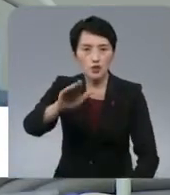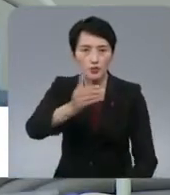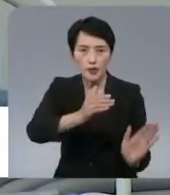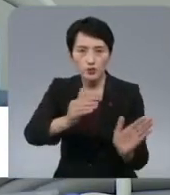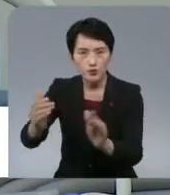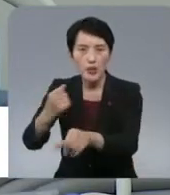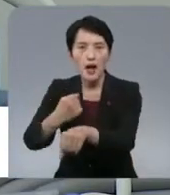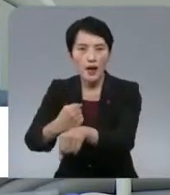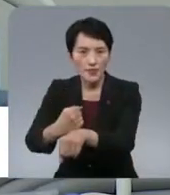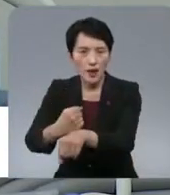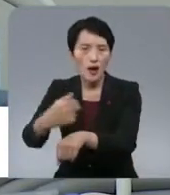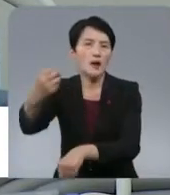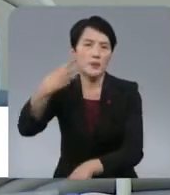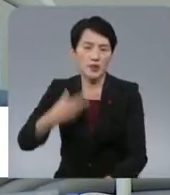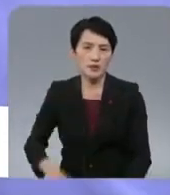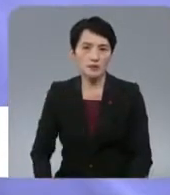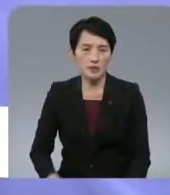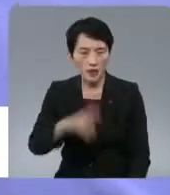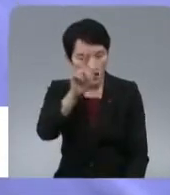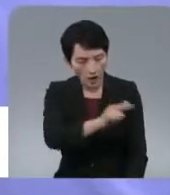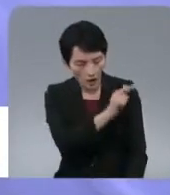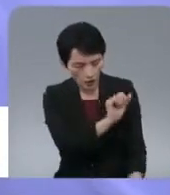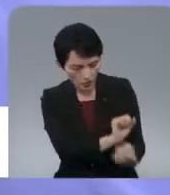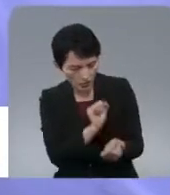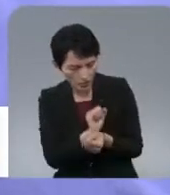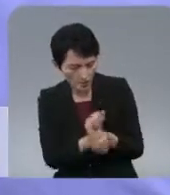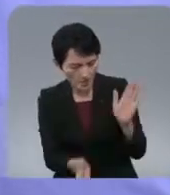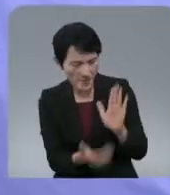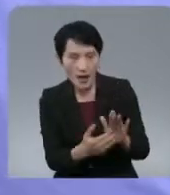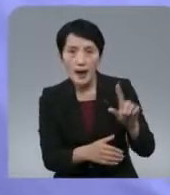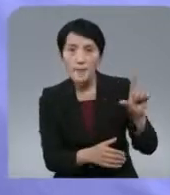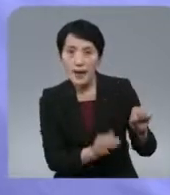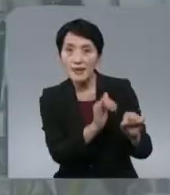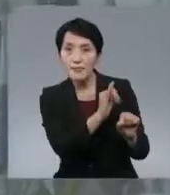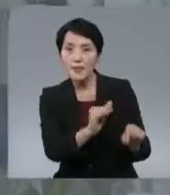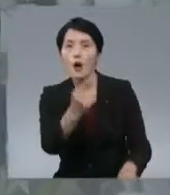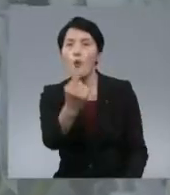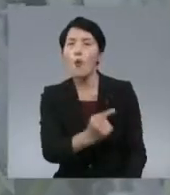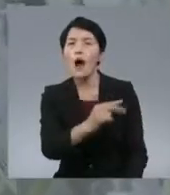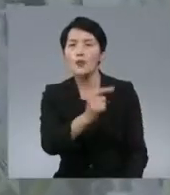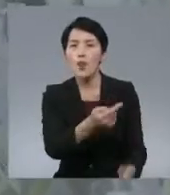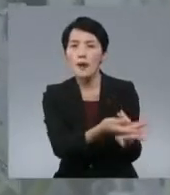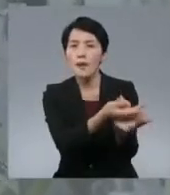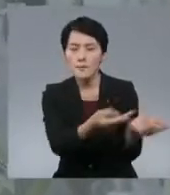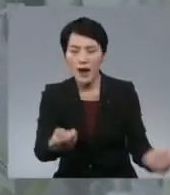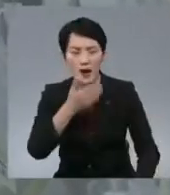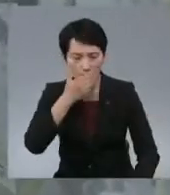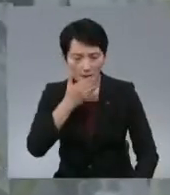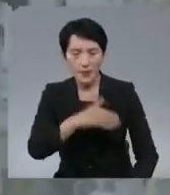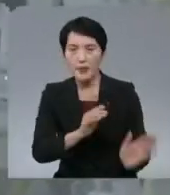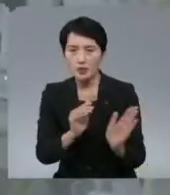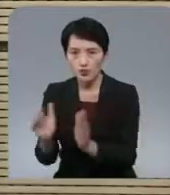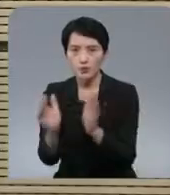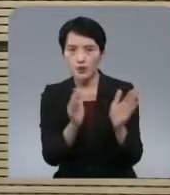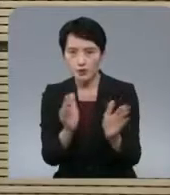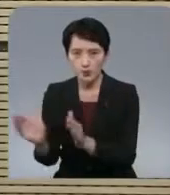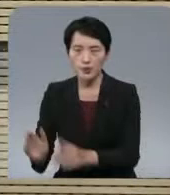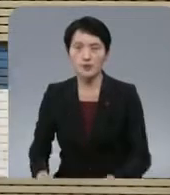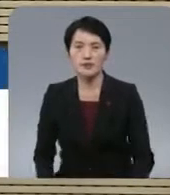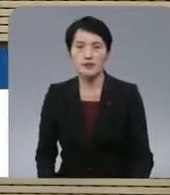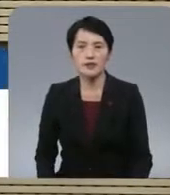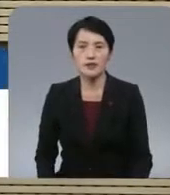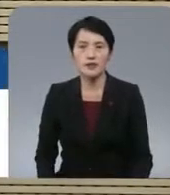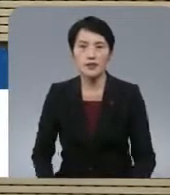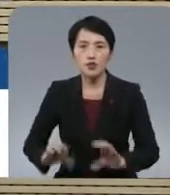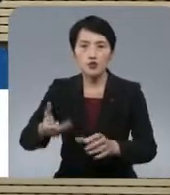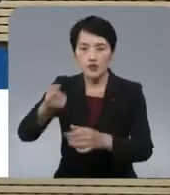sumar 5 mil 37 nuevos mientras que el volumen de enfermos graves supera los 1000 por décimo día consecutivo ante estos datos el